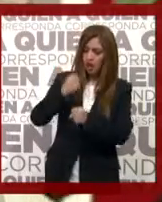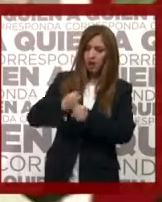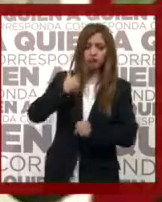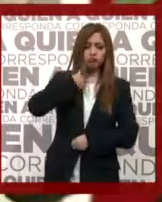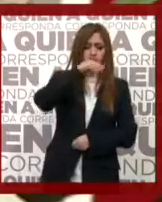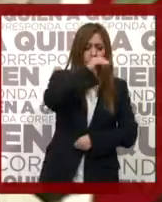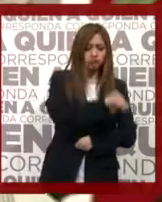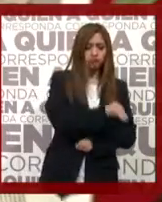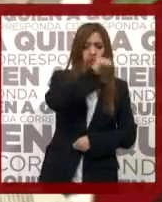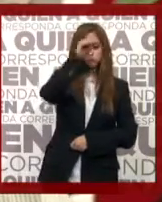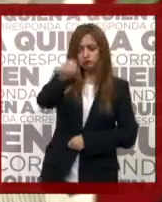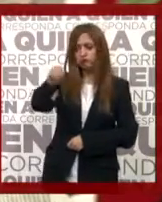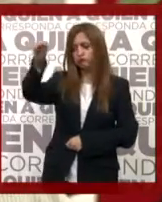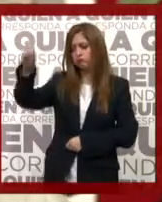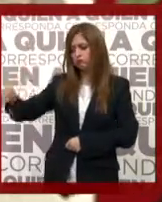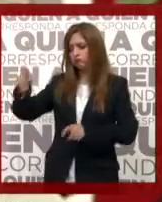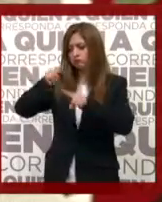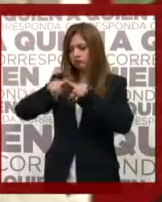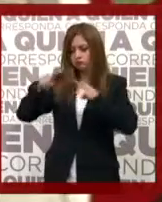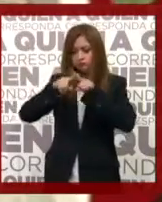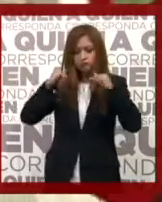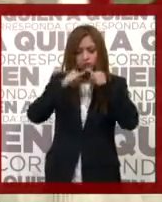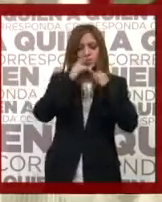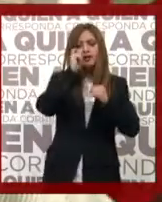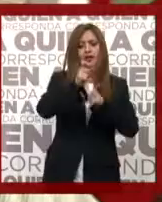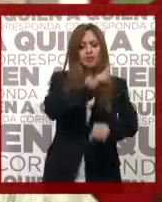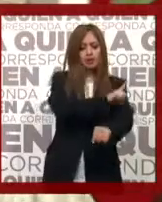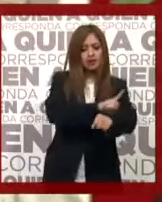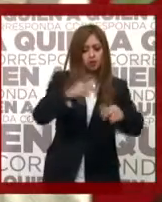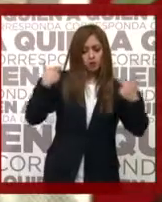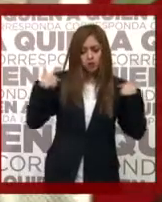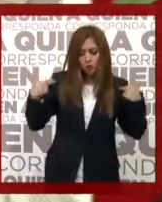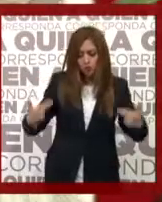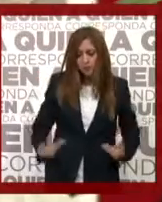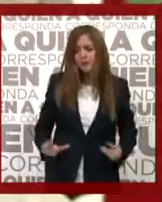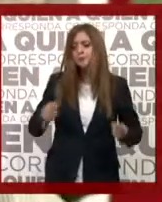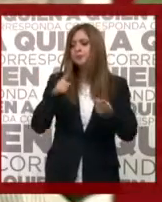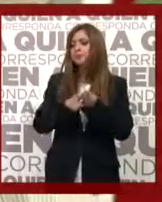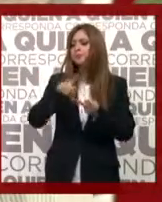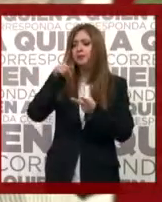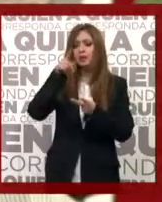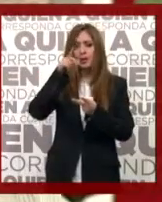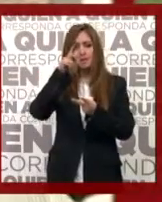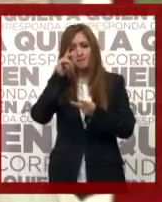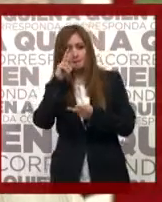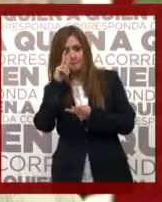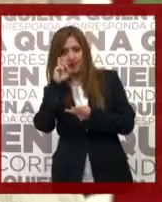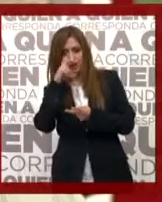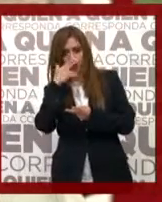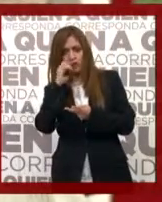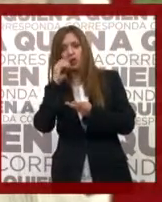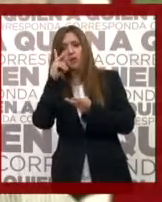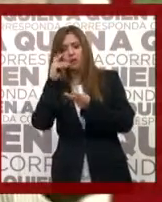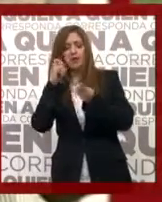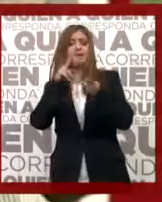varias instancias como Derechos Humanos, como su Procuraduría de Averiguaciones Previas, como